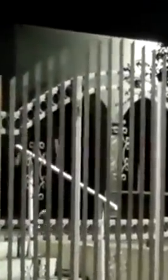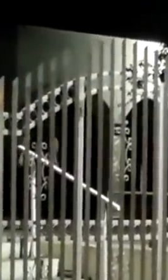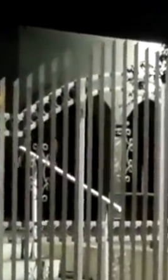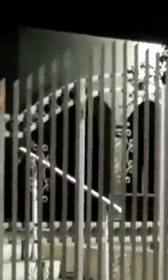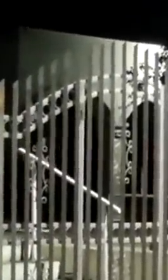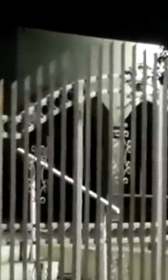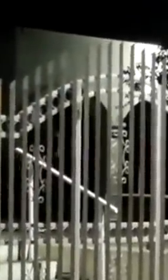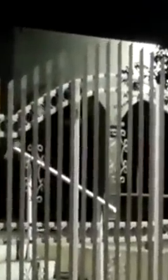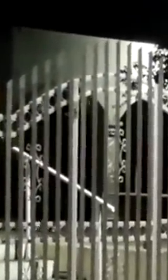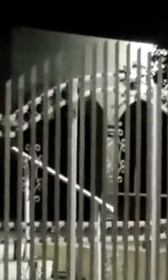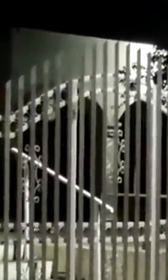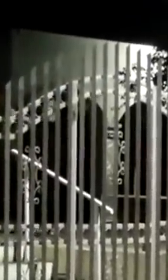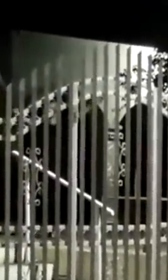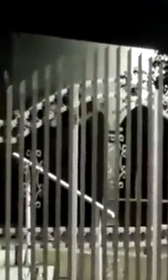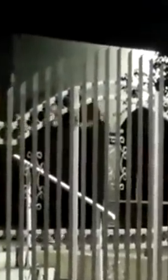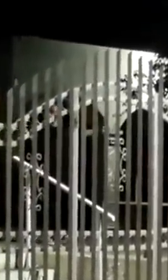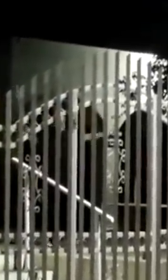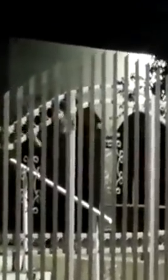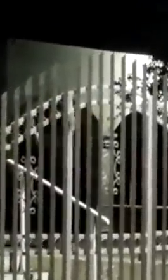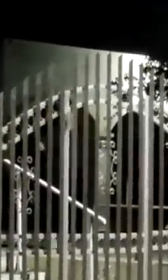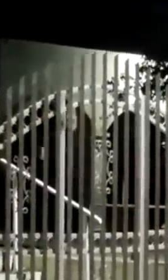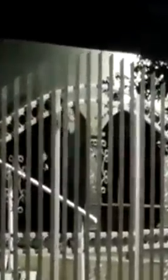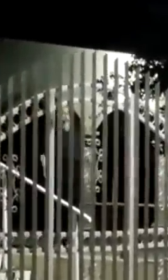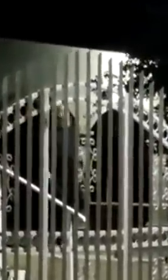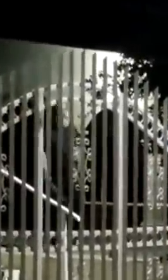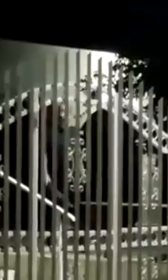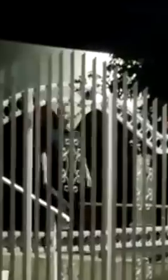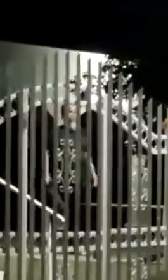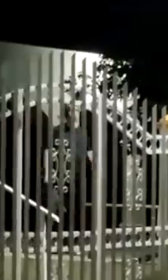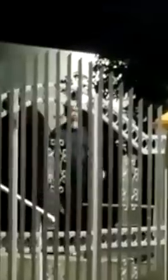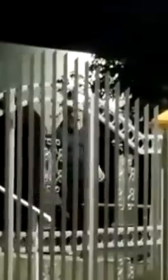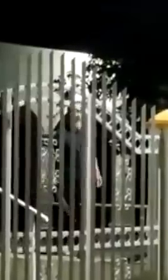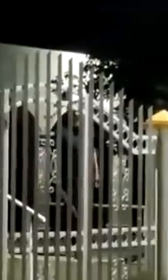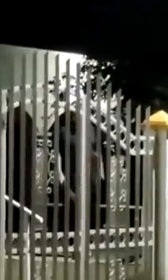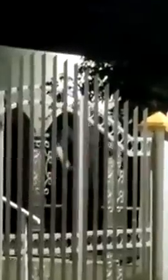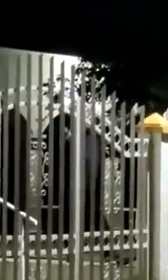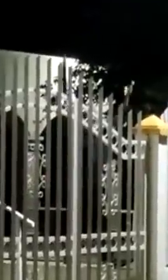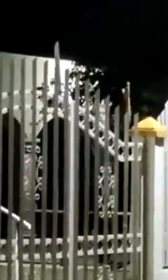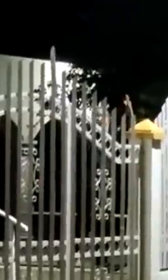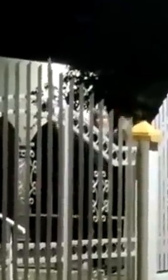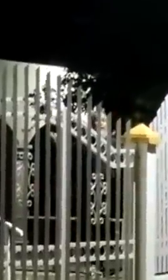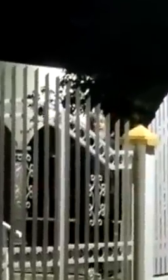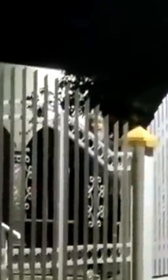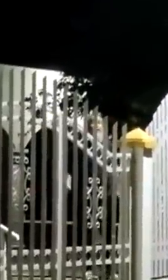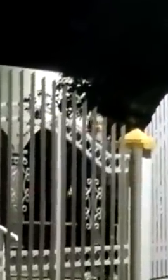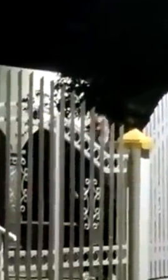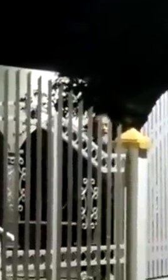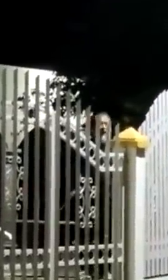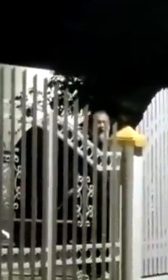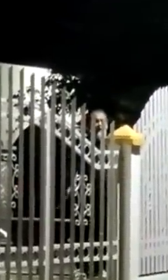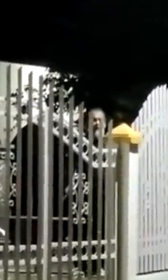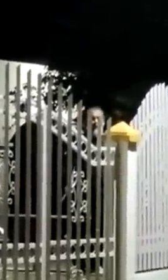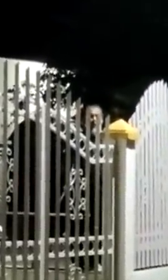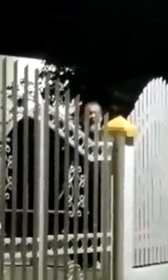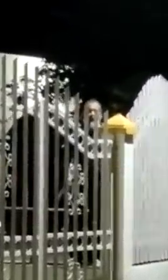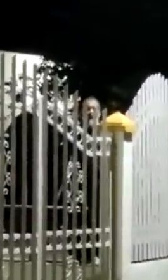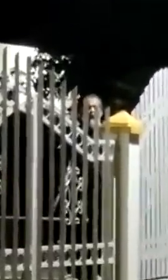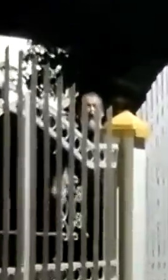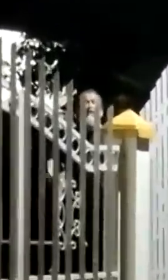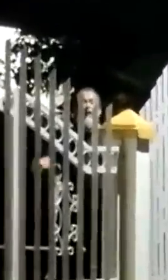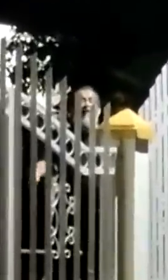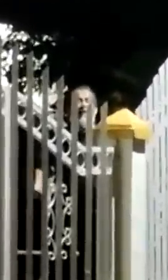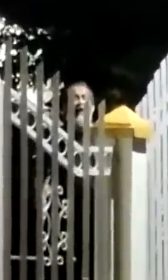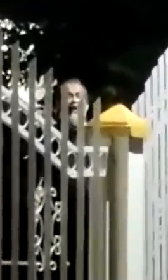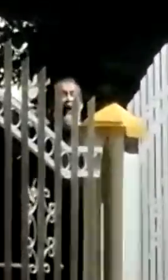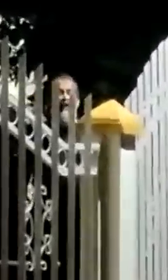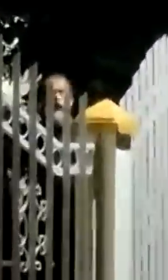un video en el que se observa al sacerdote exaltado dentro de la parroquia cargando un machete mientras se defiende